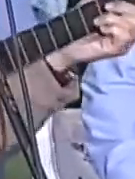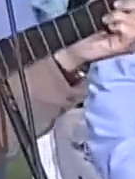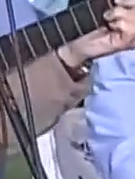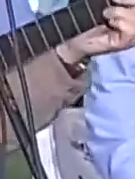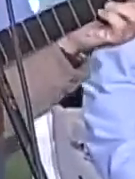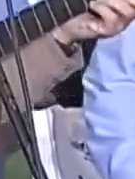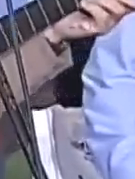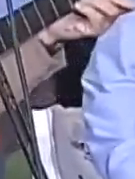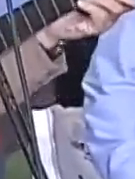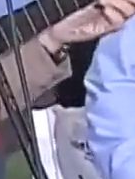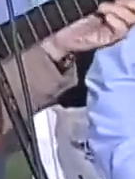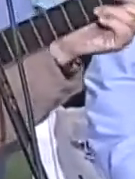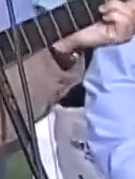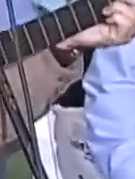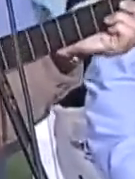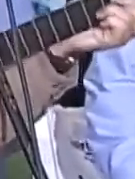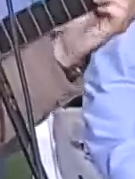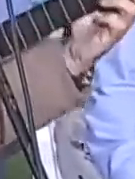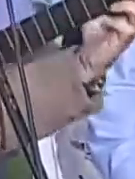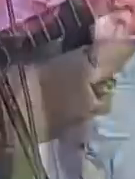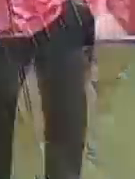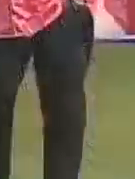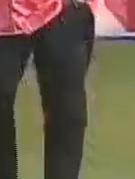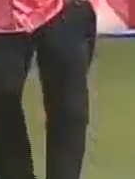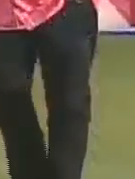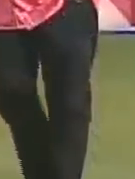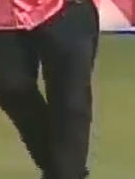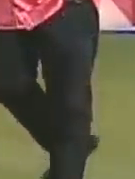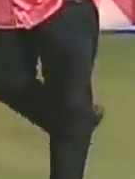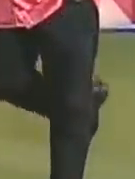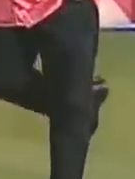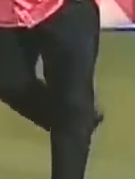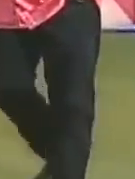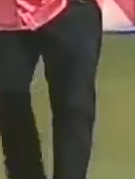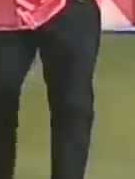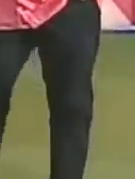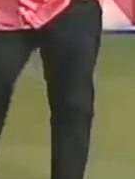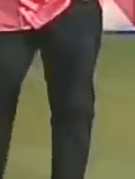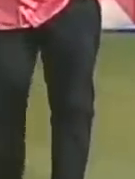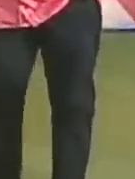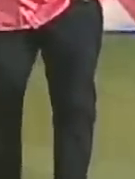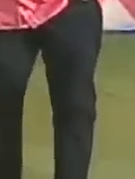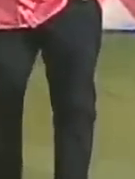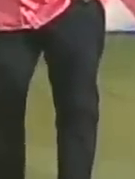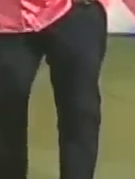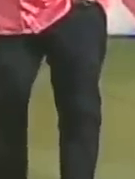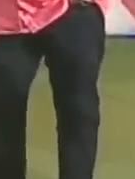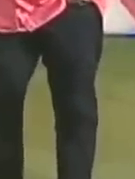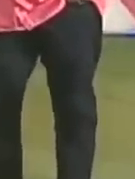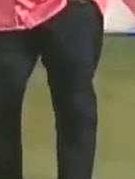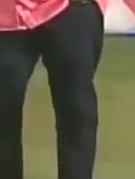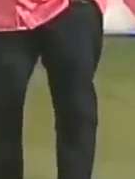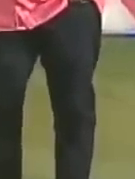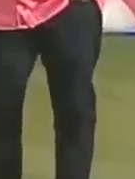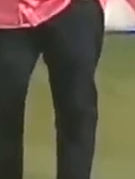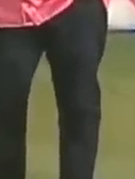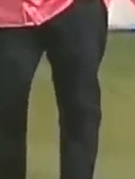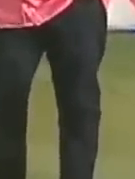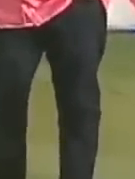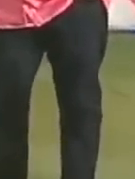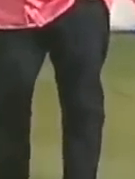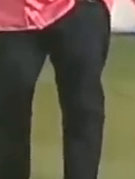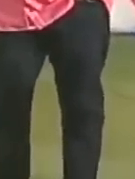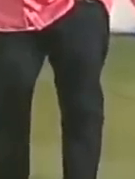todo el proceso a través de las grandes misiones sociales y todos los programas que hoy día forman parte de la revolución bolivariana y a los cuales ha dado